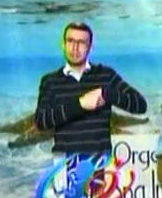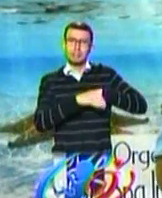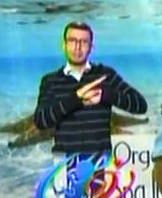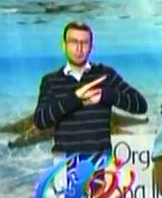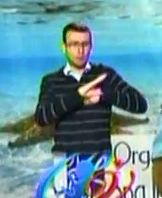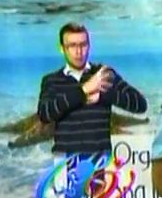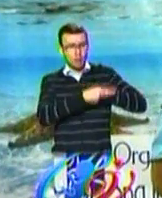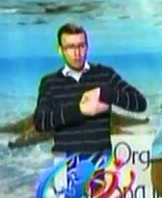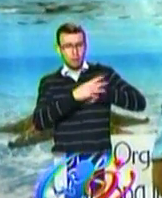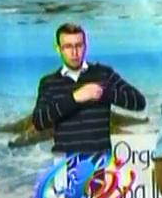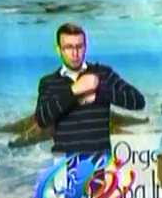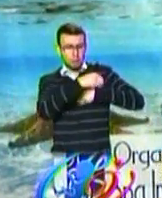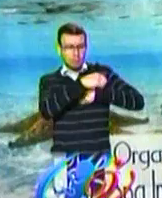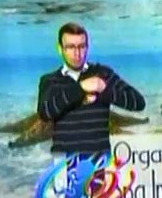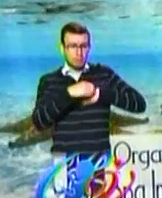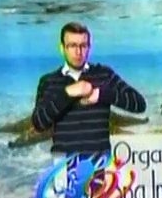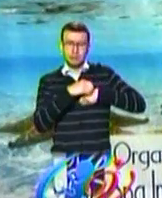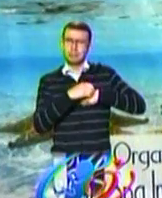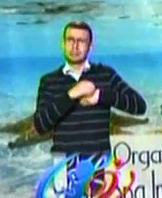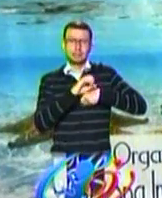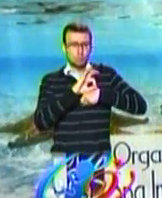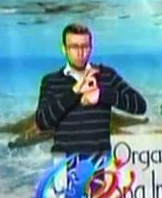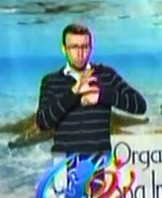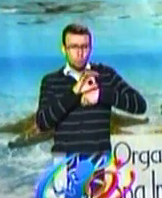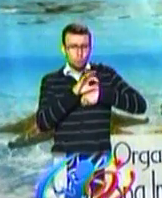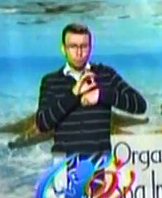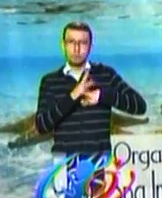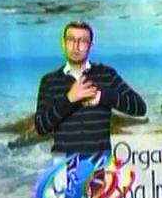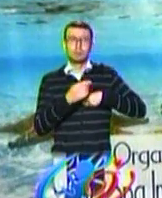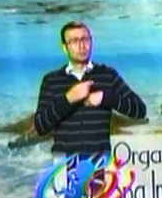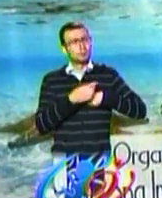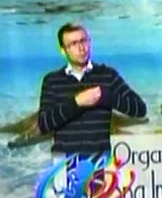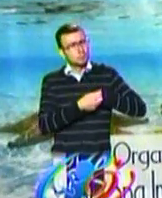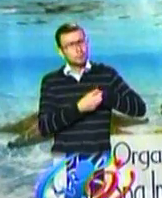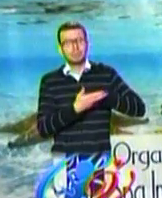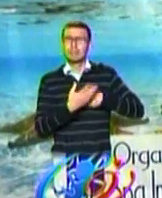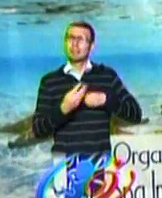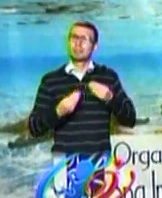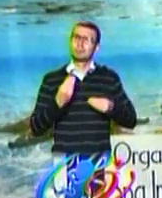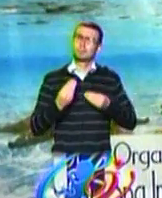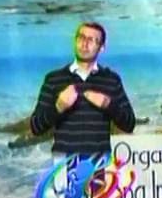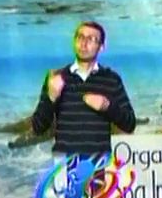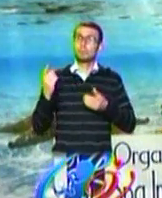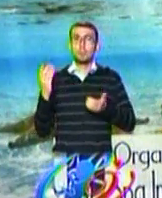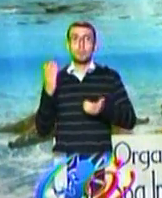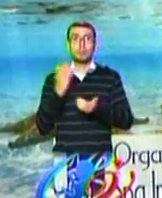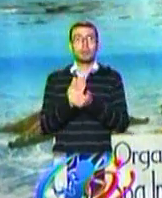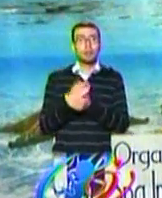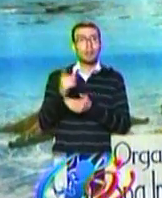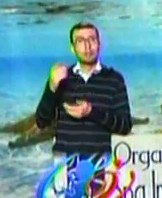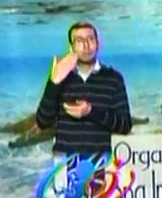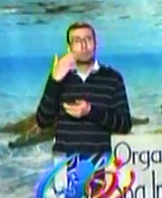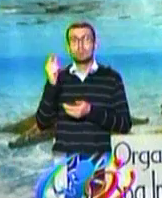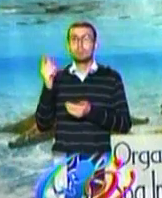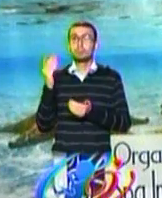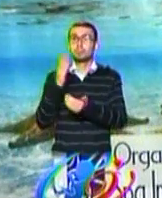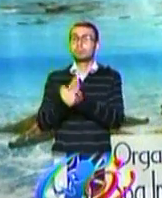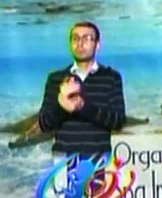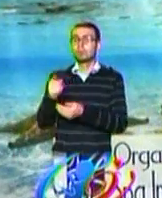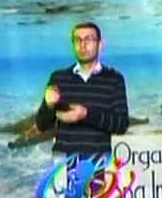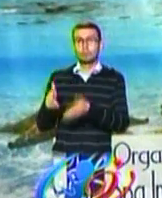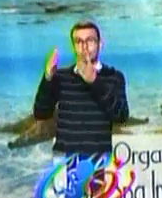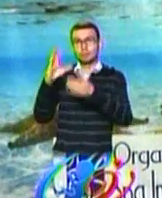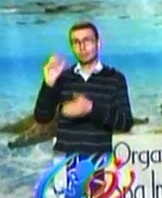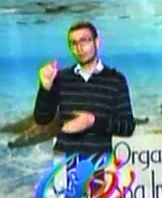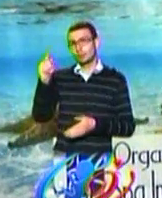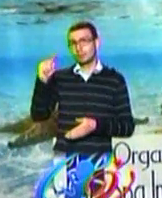y tenía secreción por el seno. Cuando esta señora consulta inicialmente a la unidad intermedia de Castilla, sus